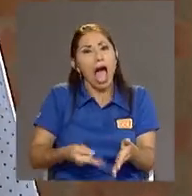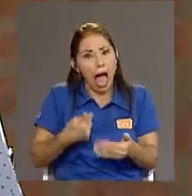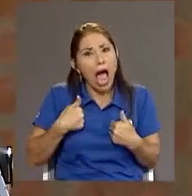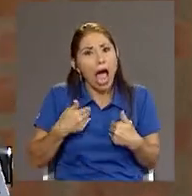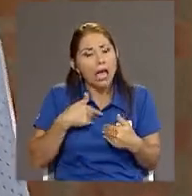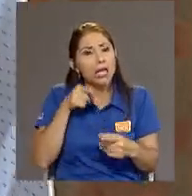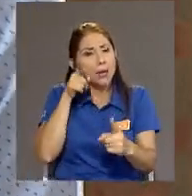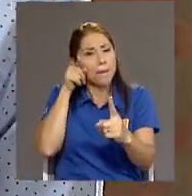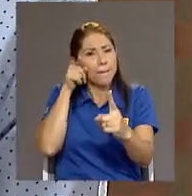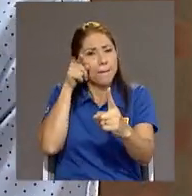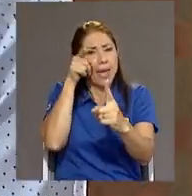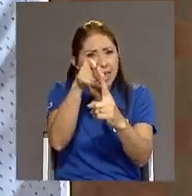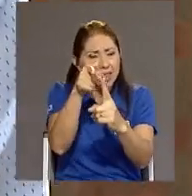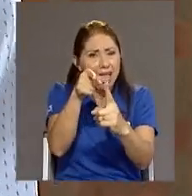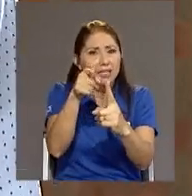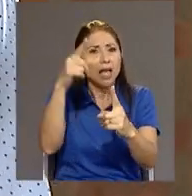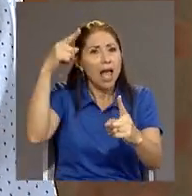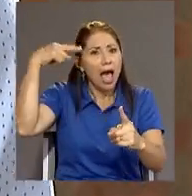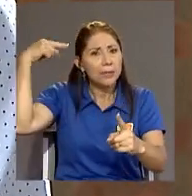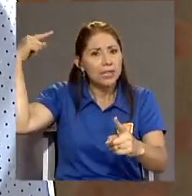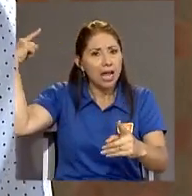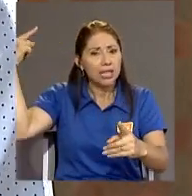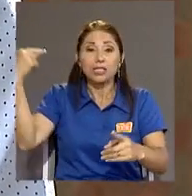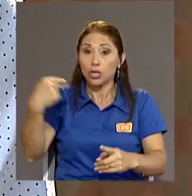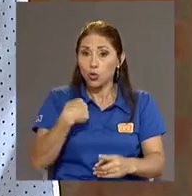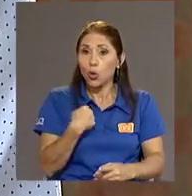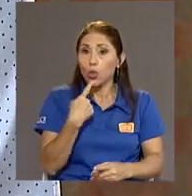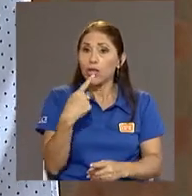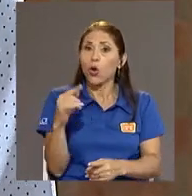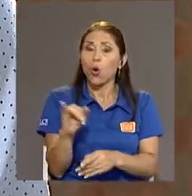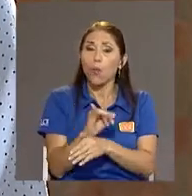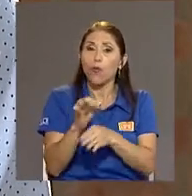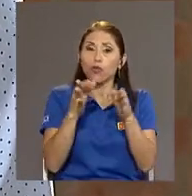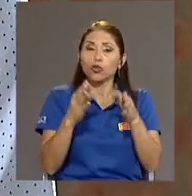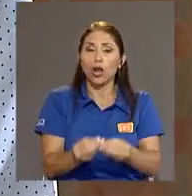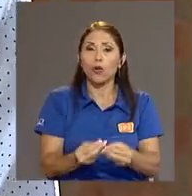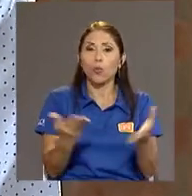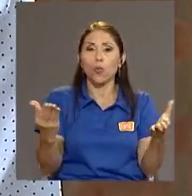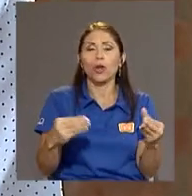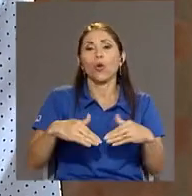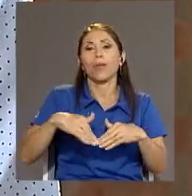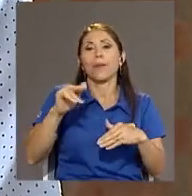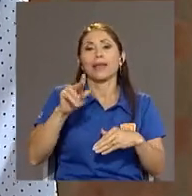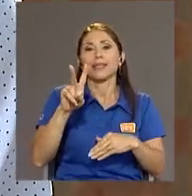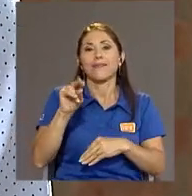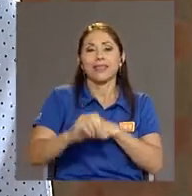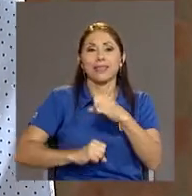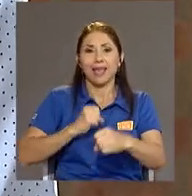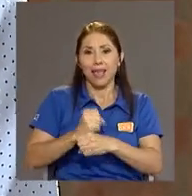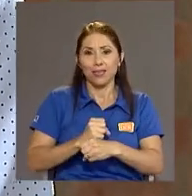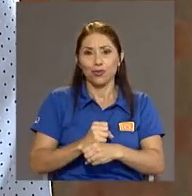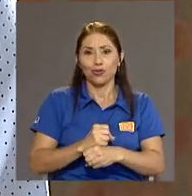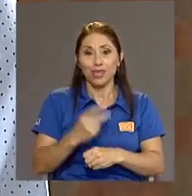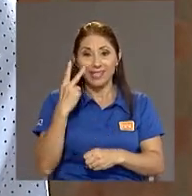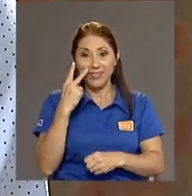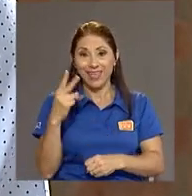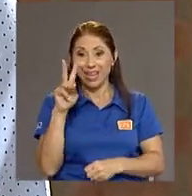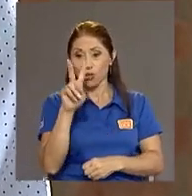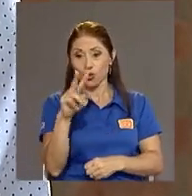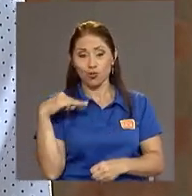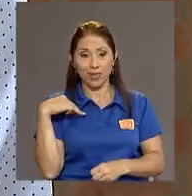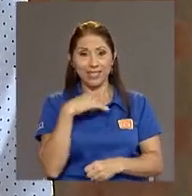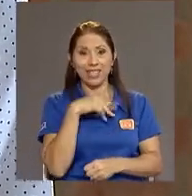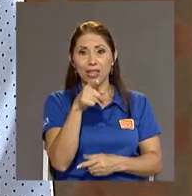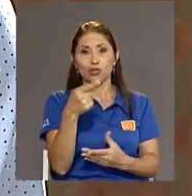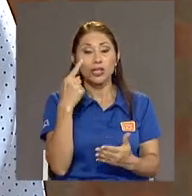lo digo como funcionario público de más de 2 décadas en ministerios, donde se ve que lo que está plasmado en el plan